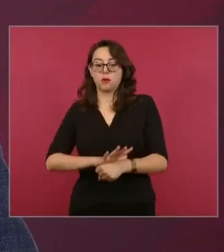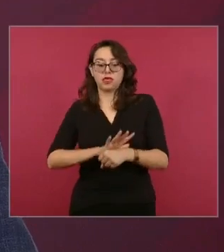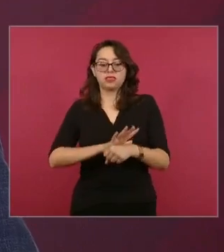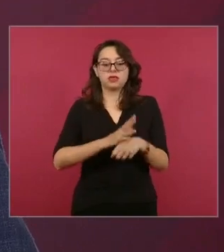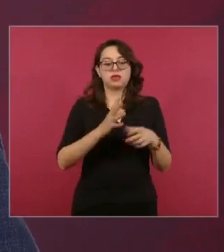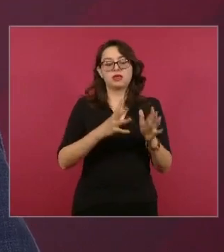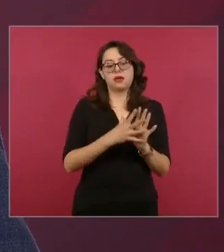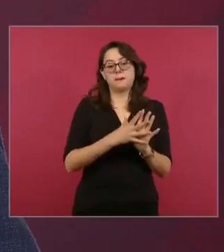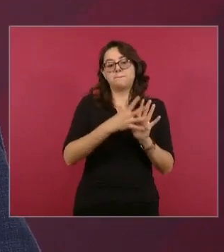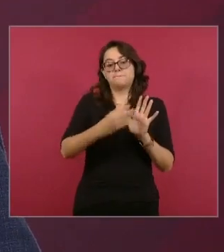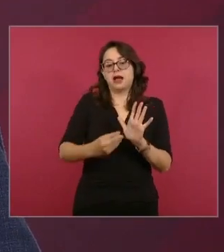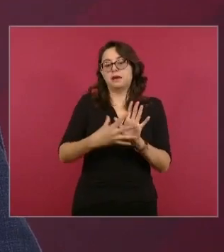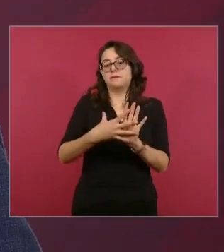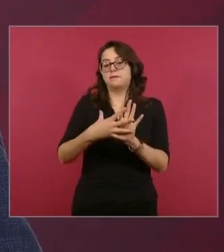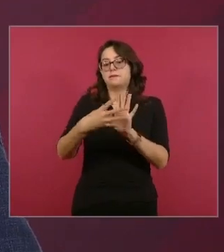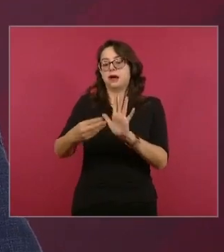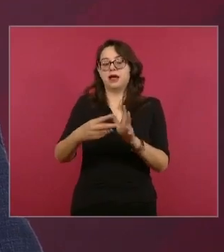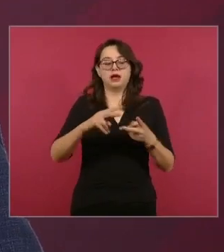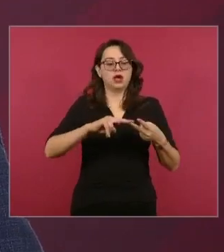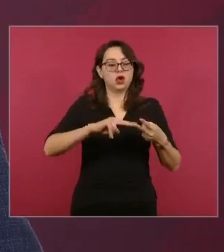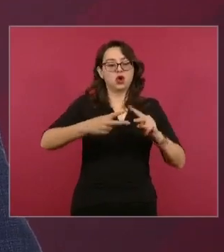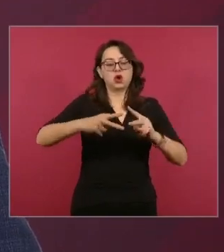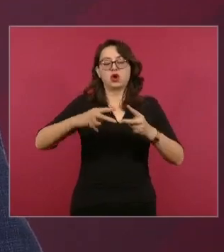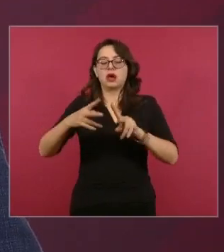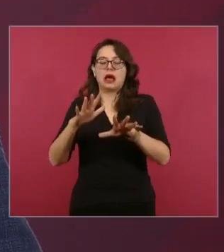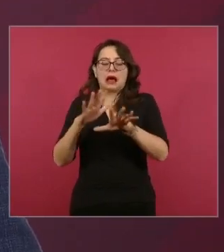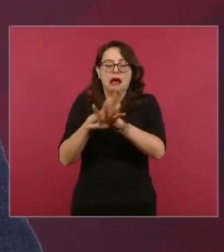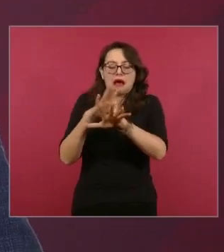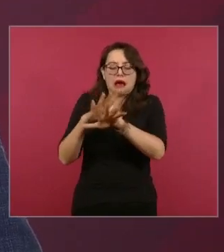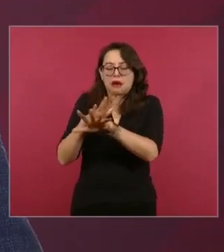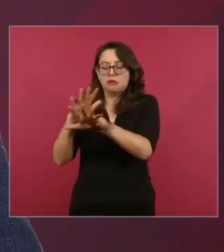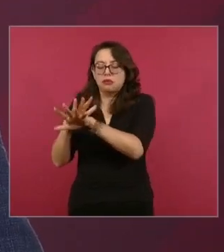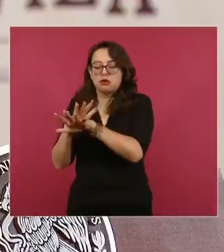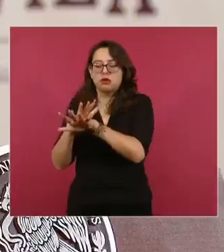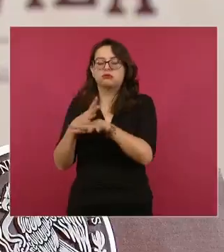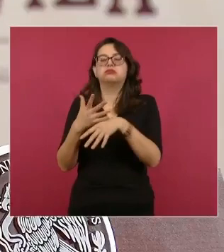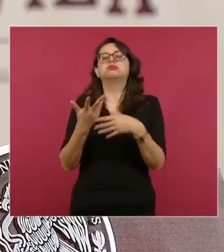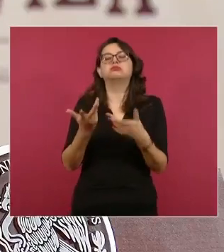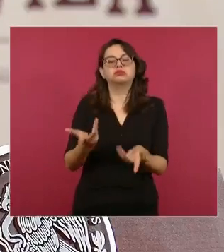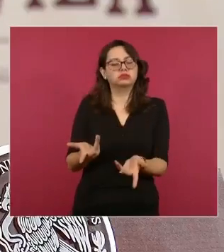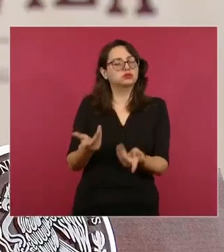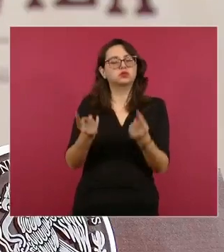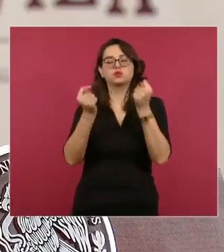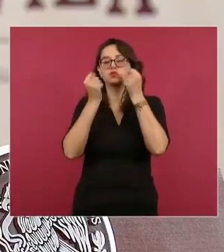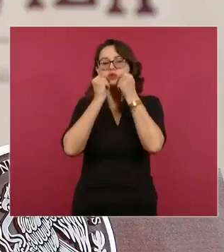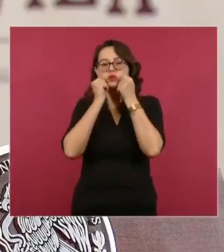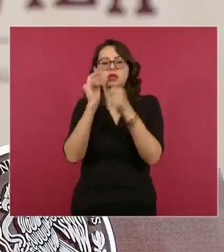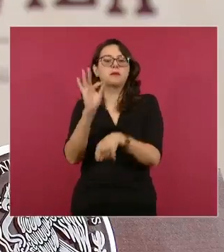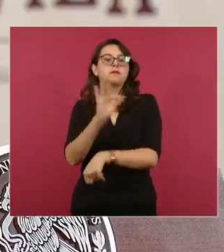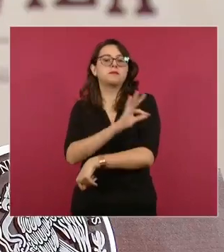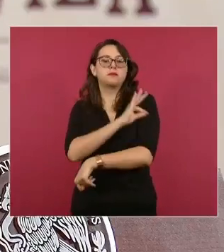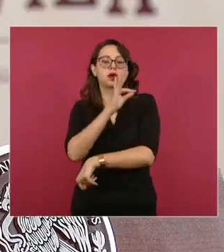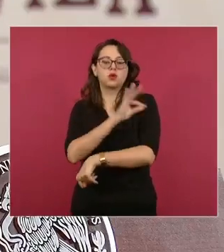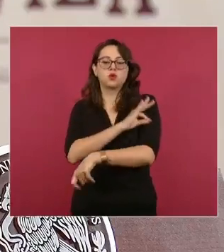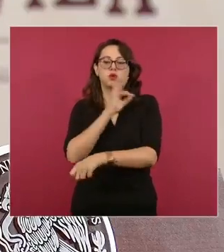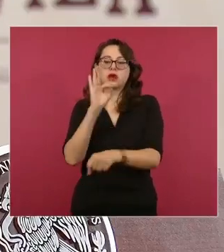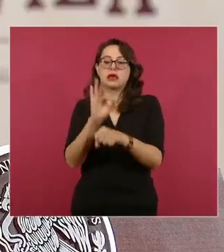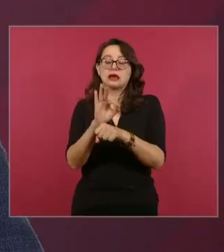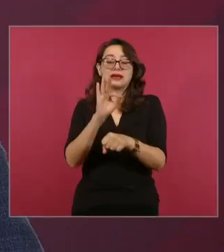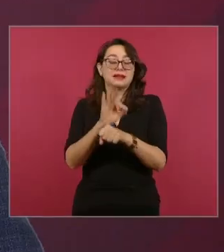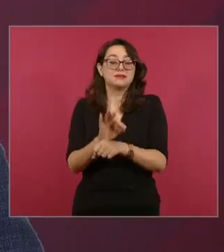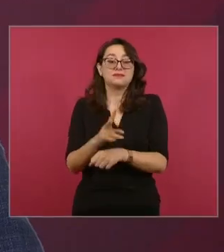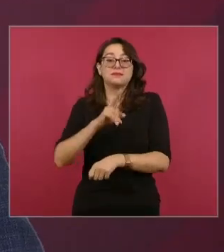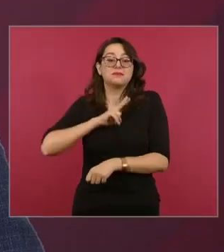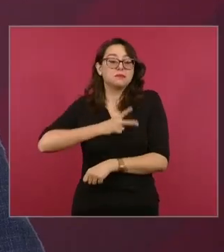que identifican cambios mínimos en lo que es este virus. No hay que olvidar que está en transformación completa, por lo